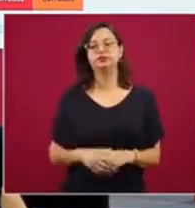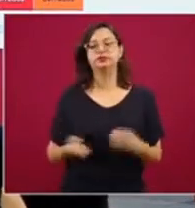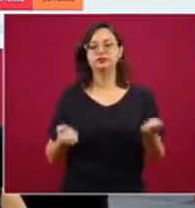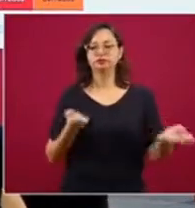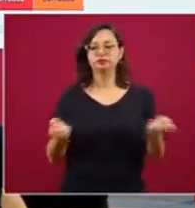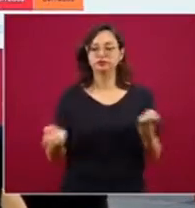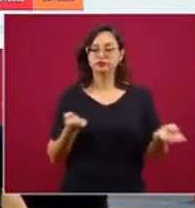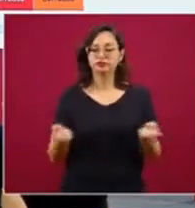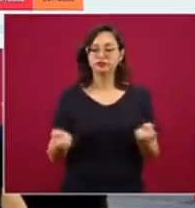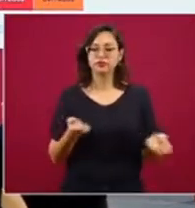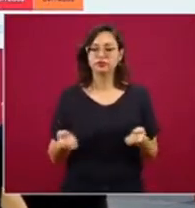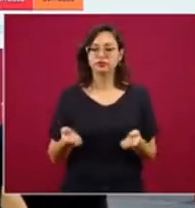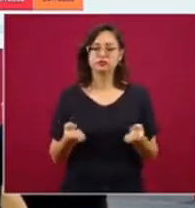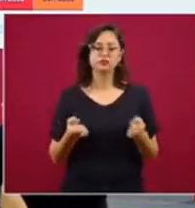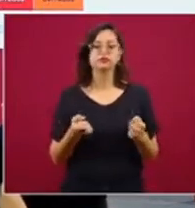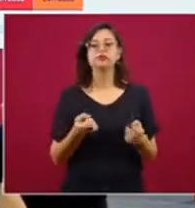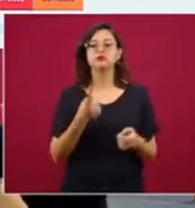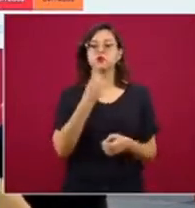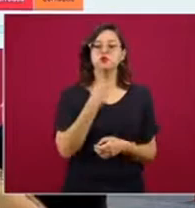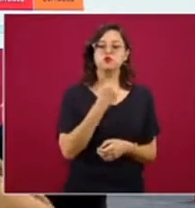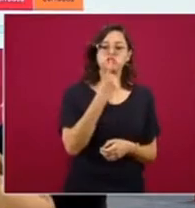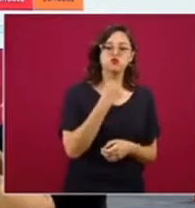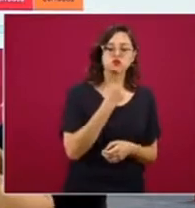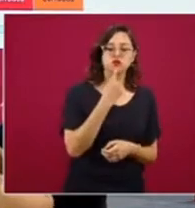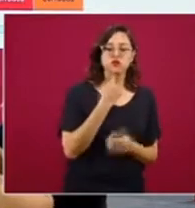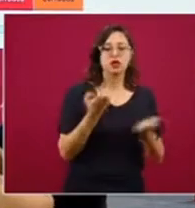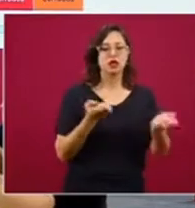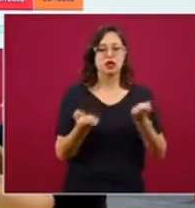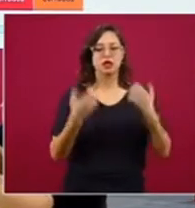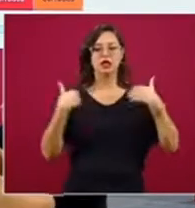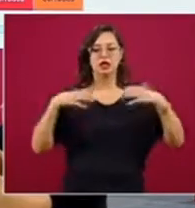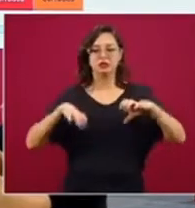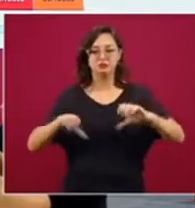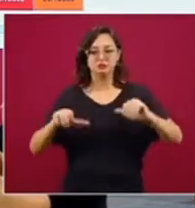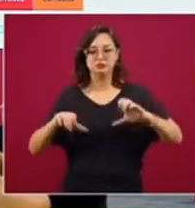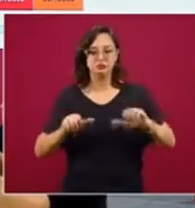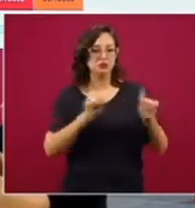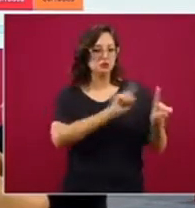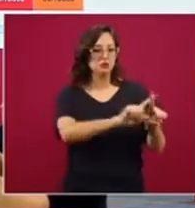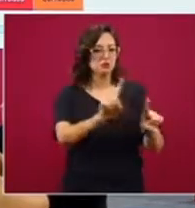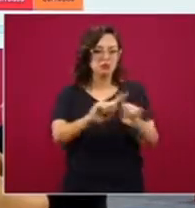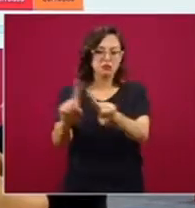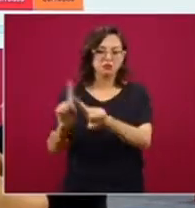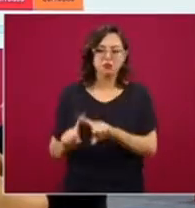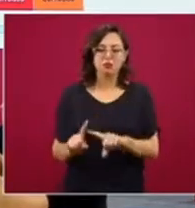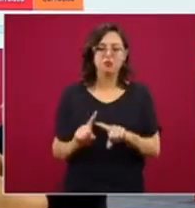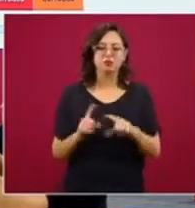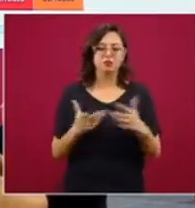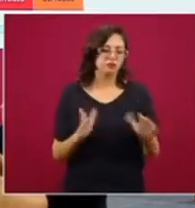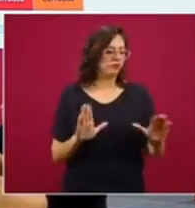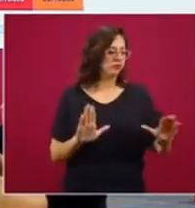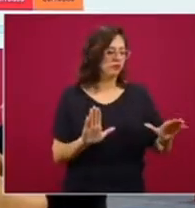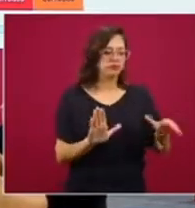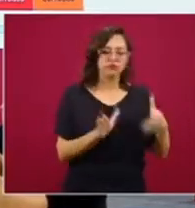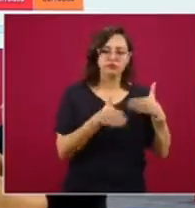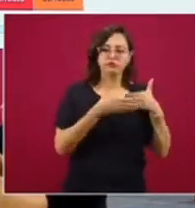Gimnasios, hemos recomendado que permanezcan cerrados, gimnasios, centros de masaje, spas y otros sitios, por